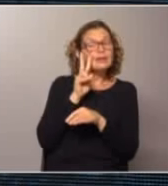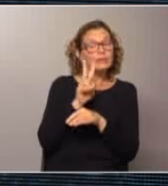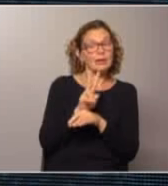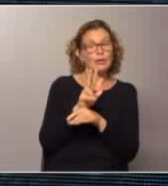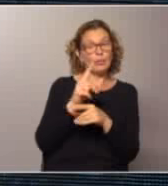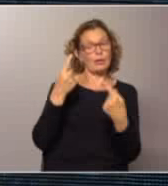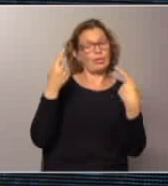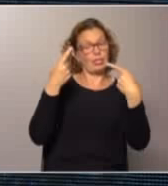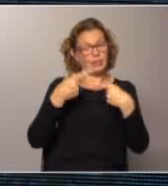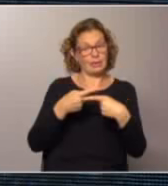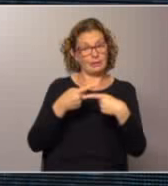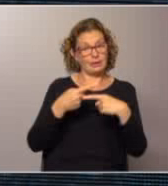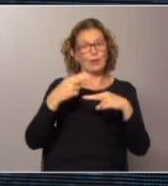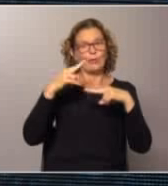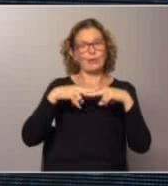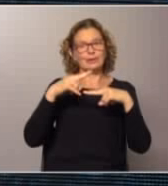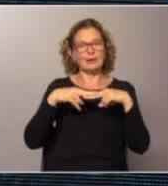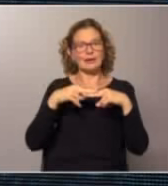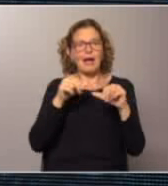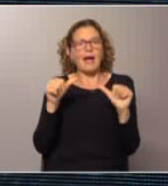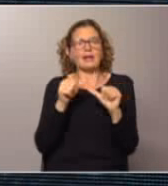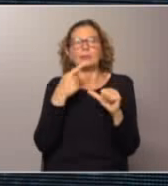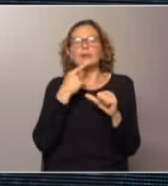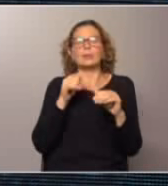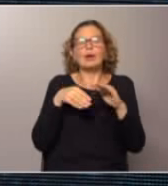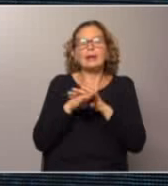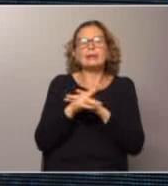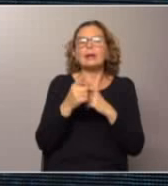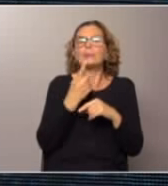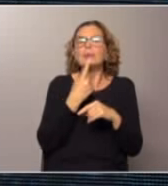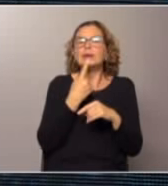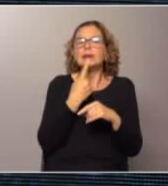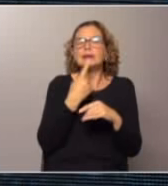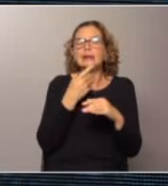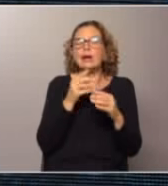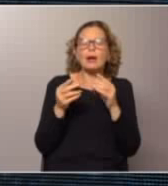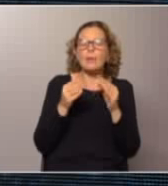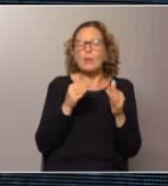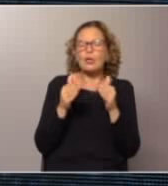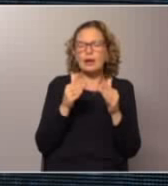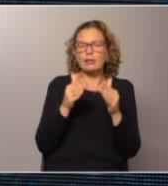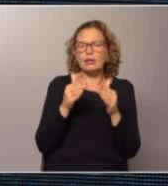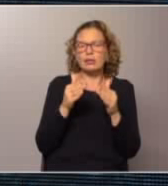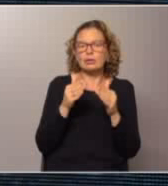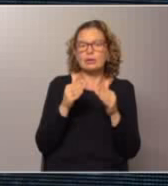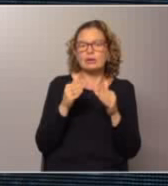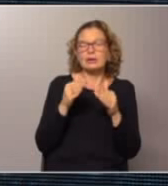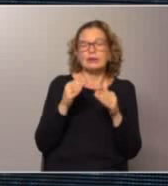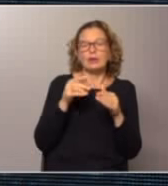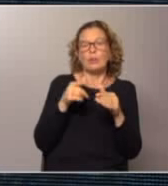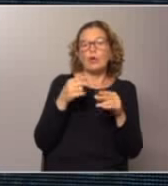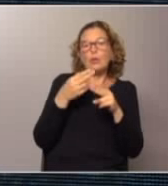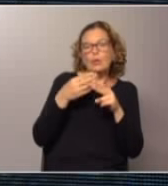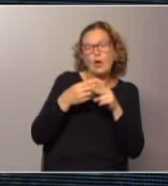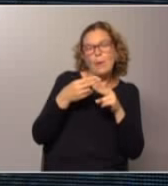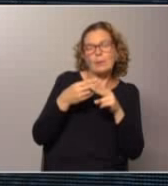parte del debate cuando las veces hacen e ingresan en políticas de moderación de contenidos lo que se llama el shadow bunning por